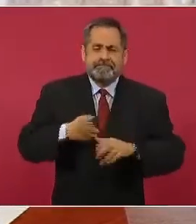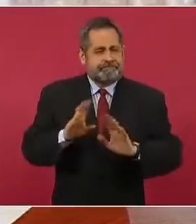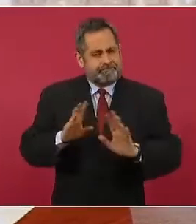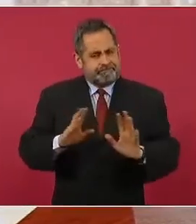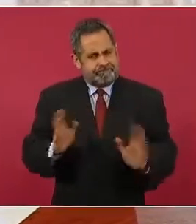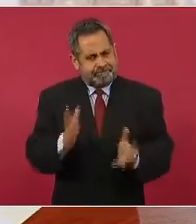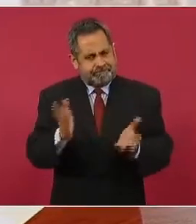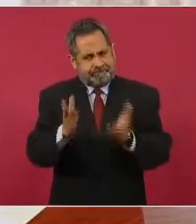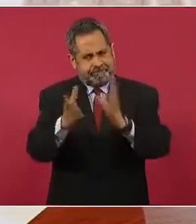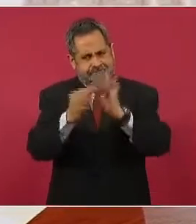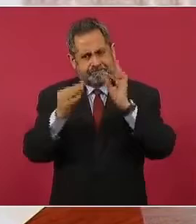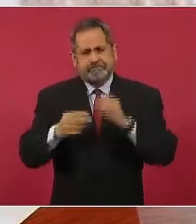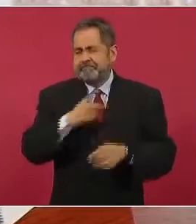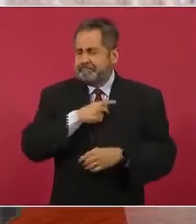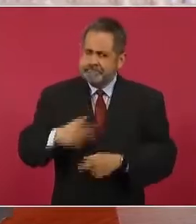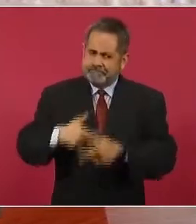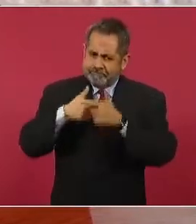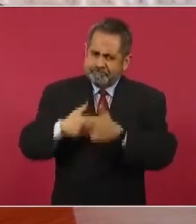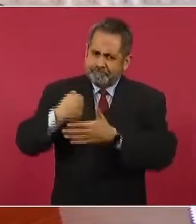con Pinochet